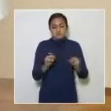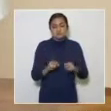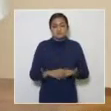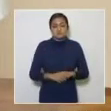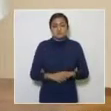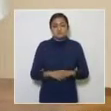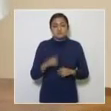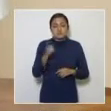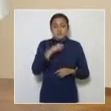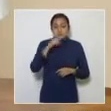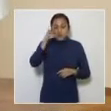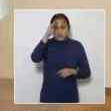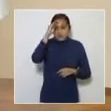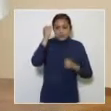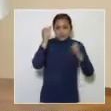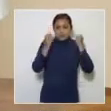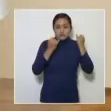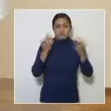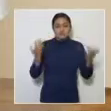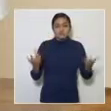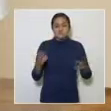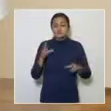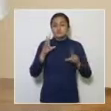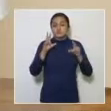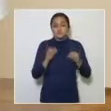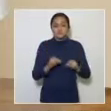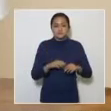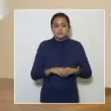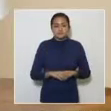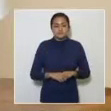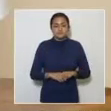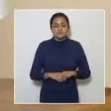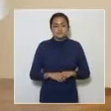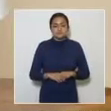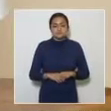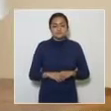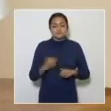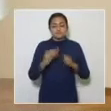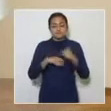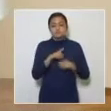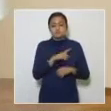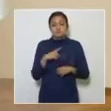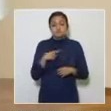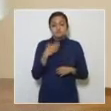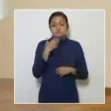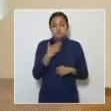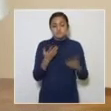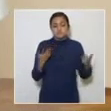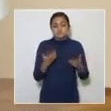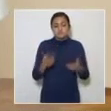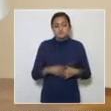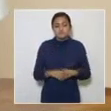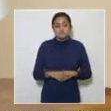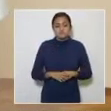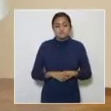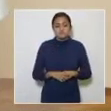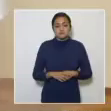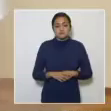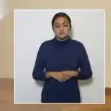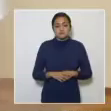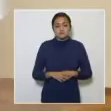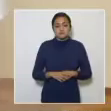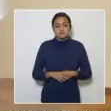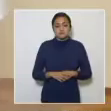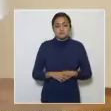que no comience a haber ese tipo de interpretaciones, y todos tenemos que actuar con madurez. A ver,